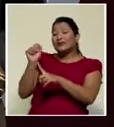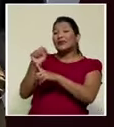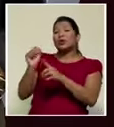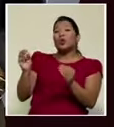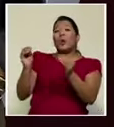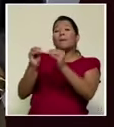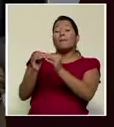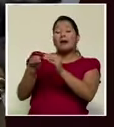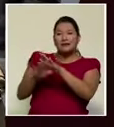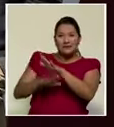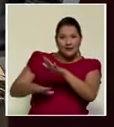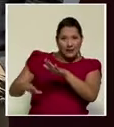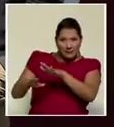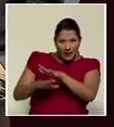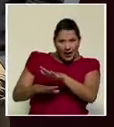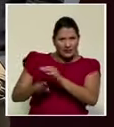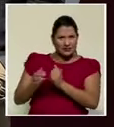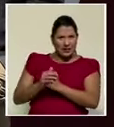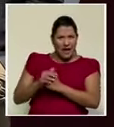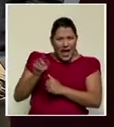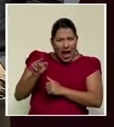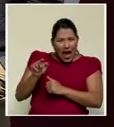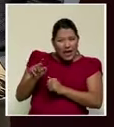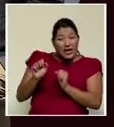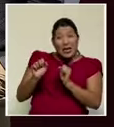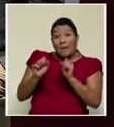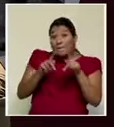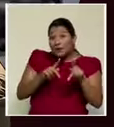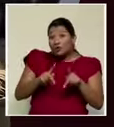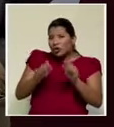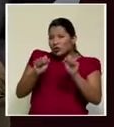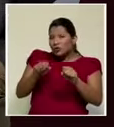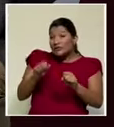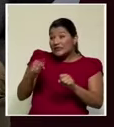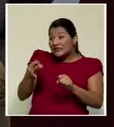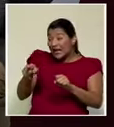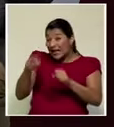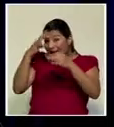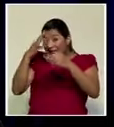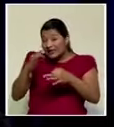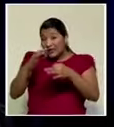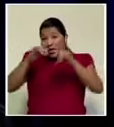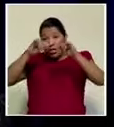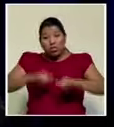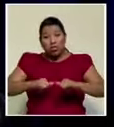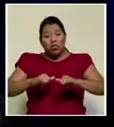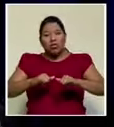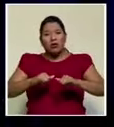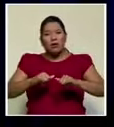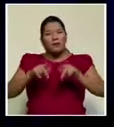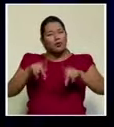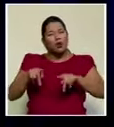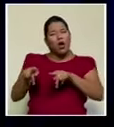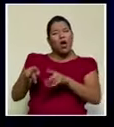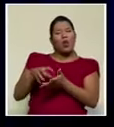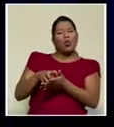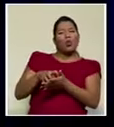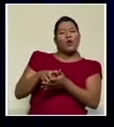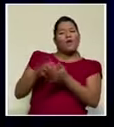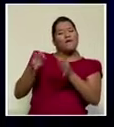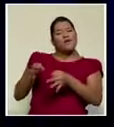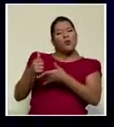viso de, digamos, de dejar en tela de juicio el papel que juega el tribunal. Ya no lo hay, ¿verdad? Ya más bien ahora sale un tribunal fortalecido, y eso